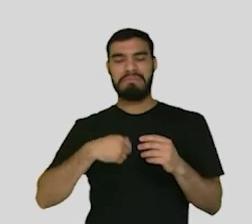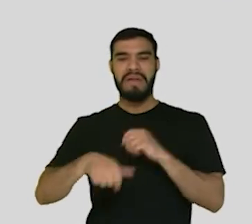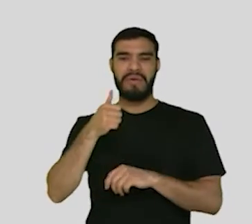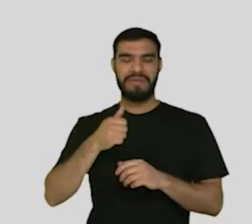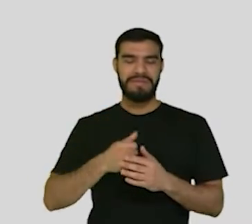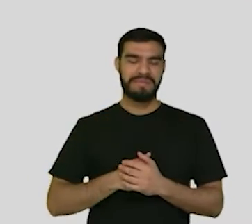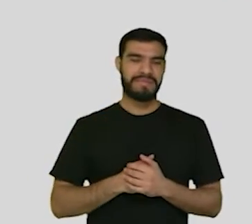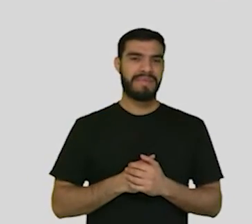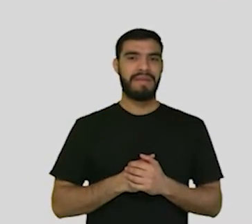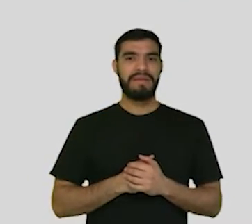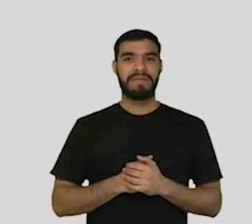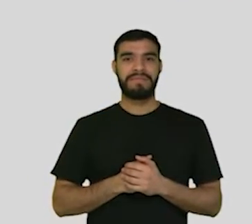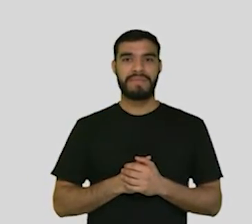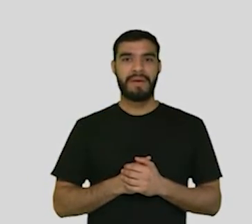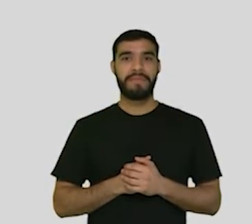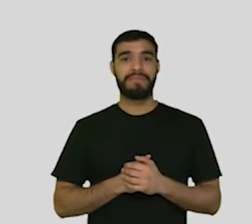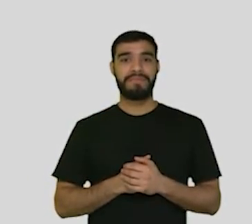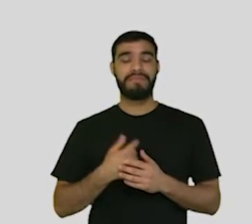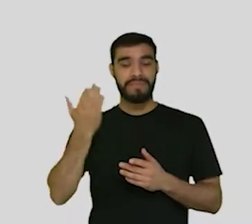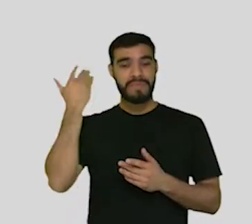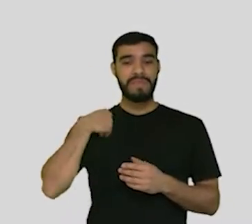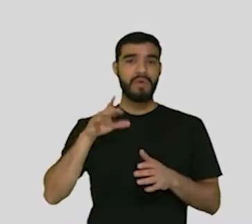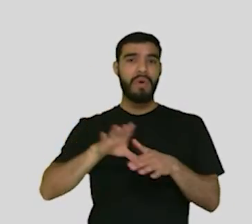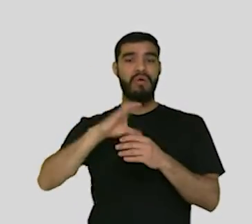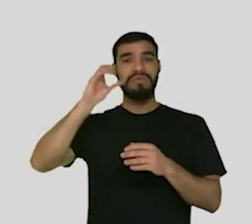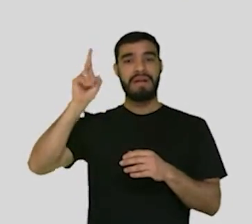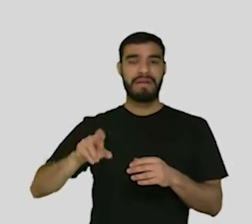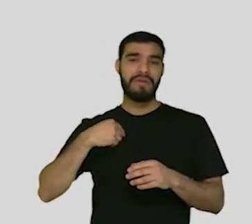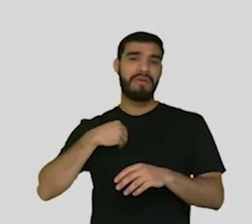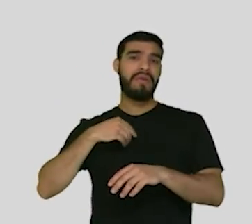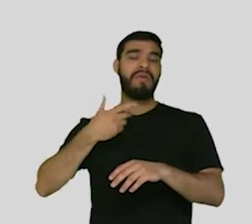mandó hace Costa Rica, pe. 2001, pe, ajá, que.